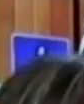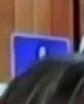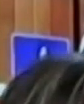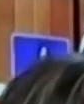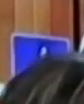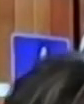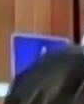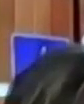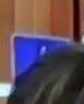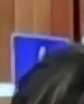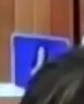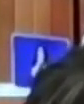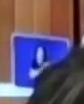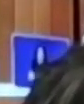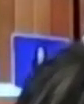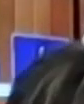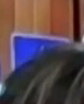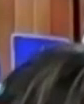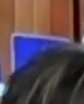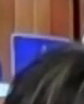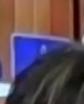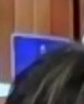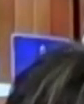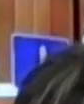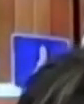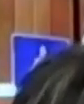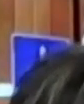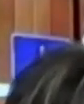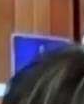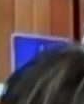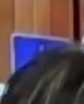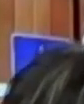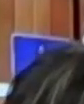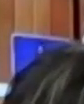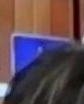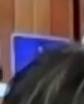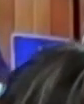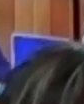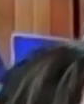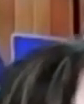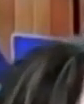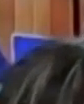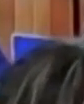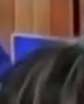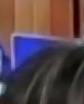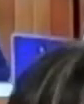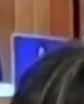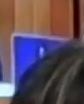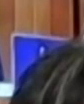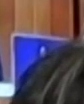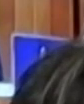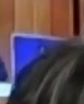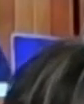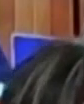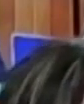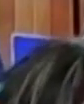comuns e polo sentimento berciano que pode ser, non sabemos a día de hoxe se si é maioritario ou non, pero que desde logo existe un certo sentimento